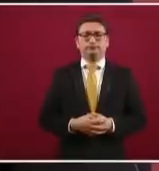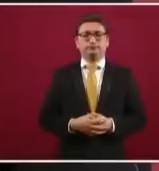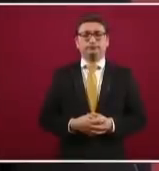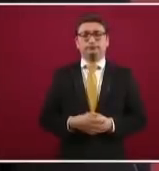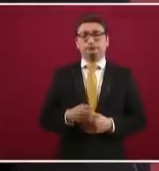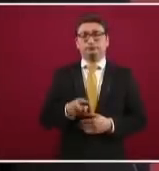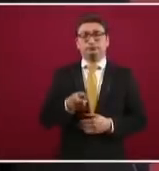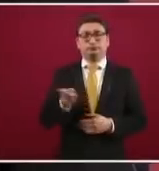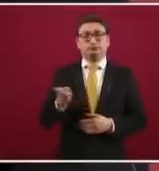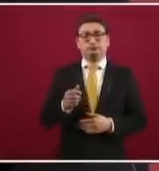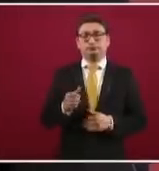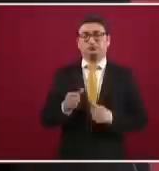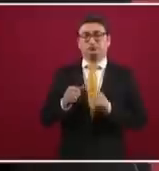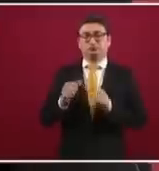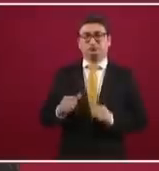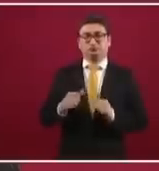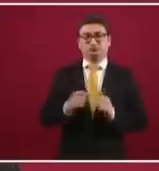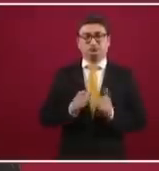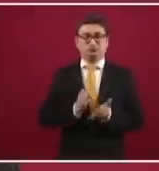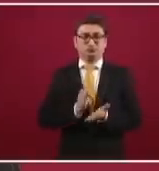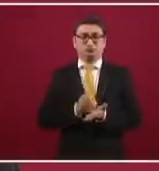con obras,